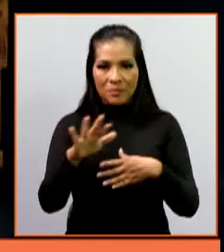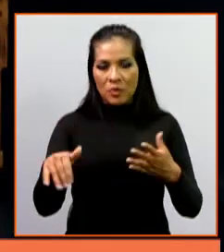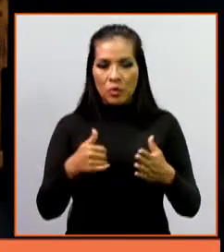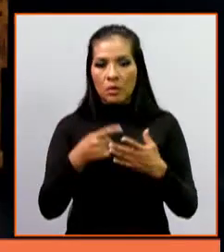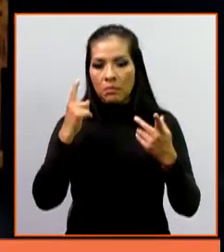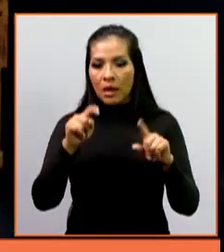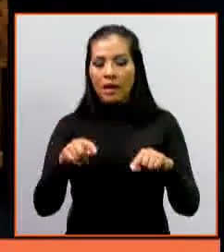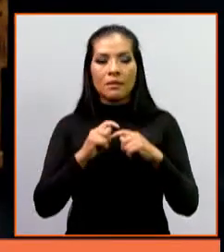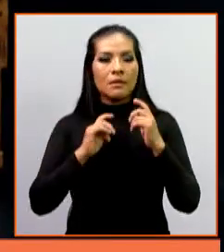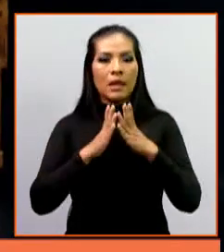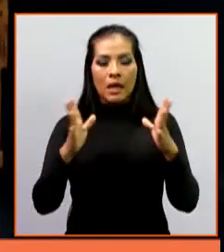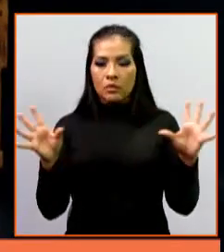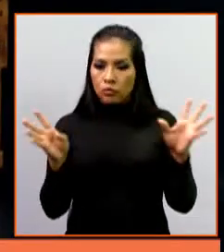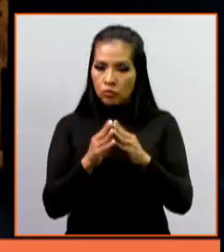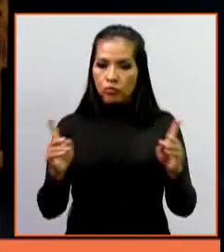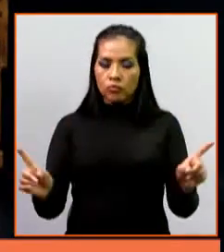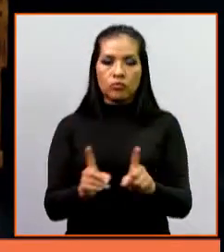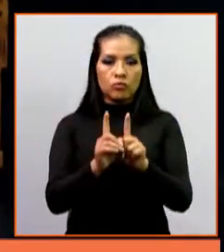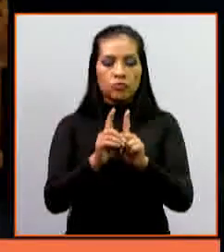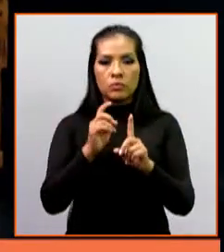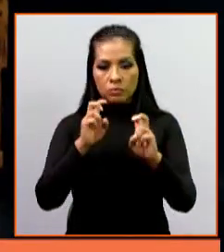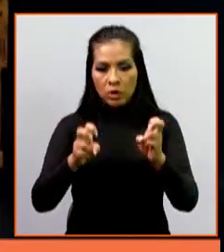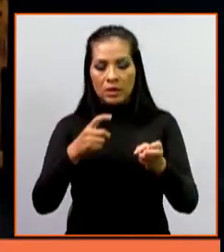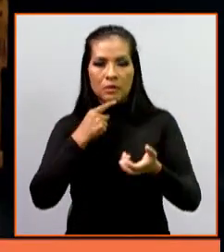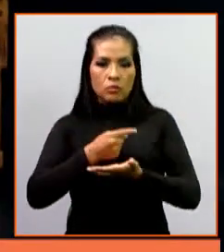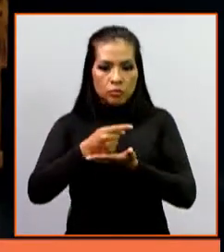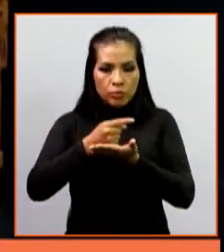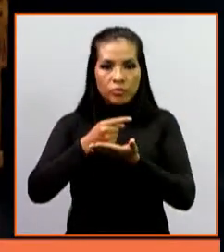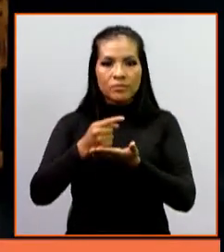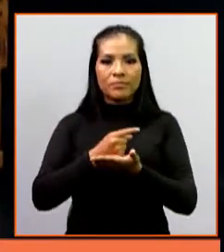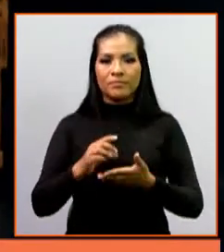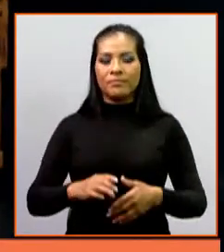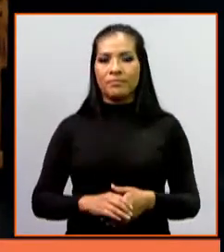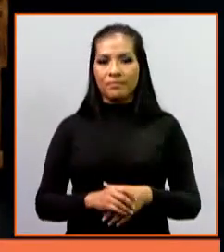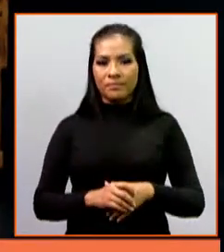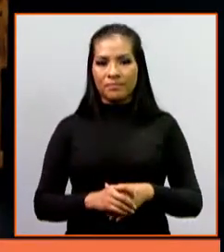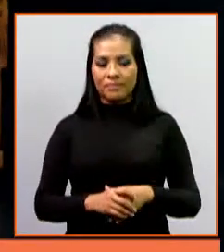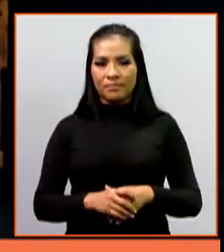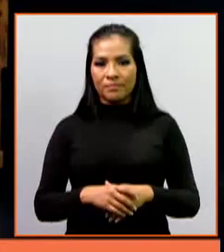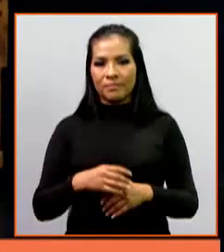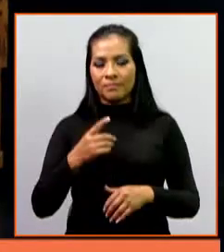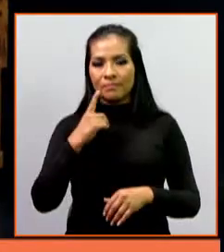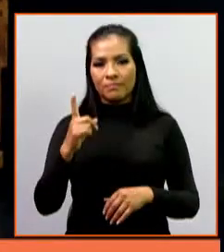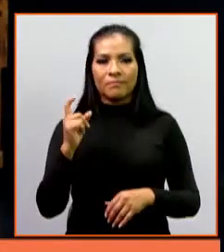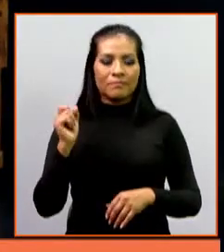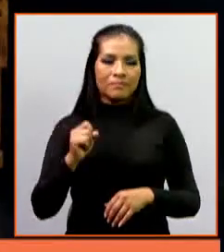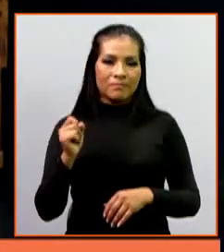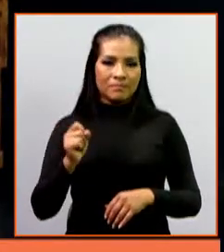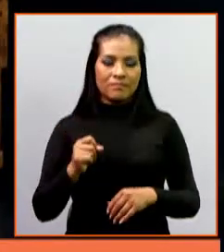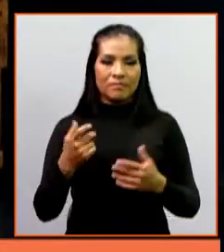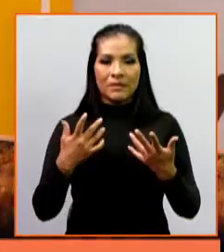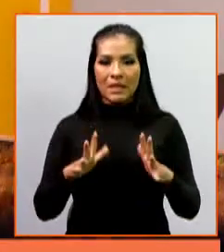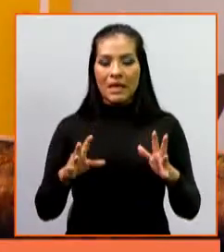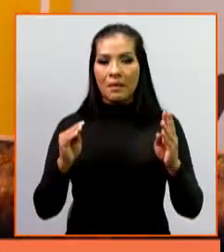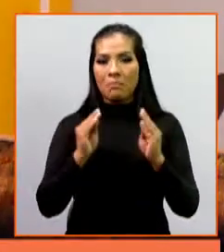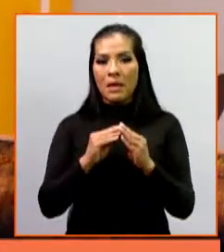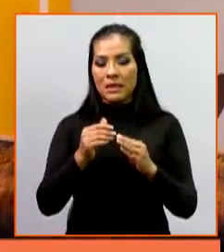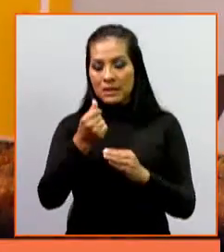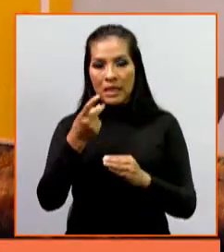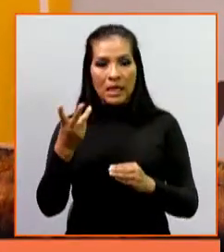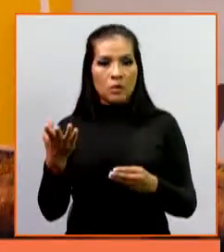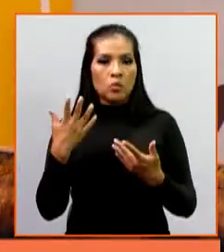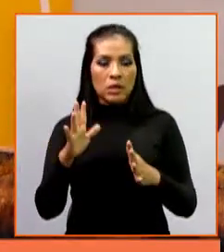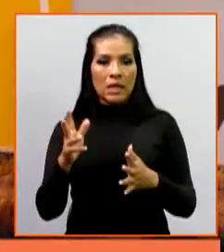escucharnos, para encontrarnos y para debatir. Me quedo con esa frase, ¿no? Que el teatro sirva para encontrarnos, para escucharnos,